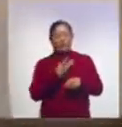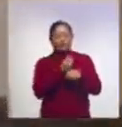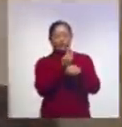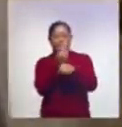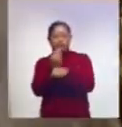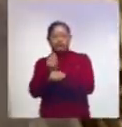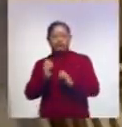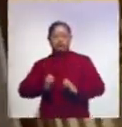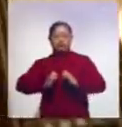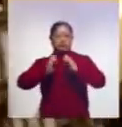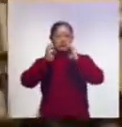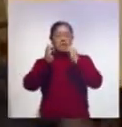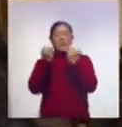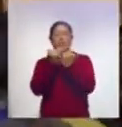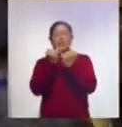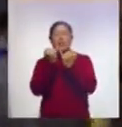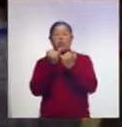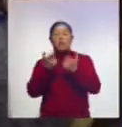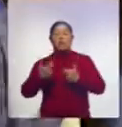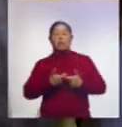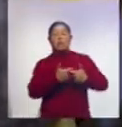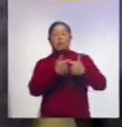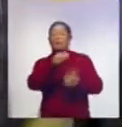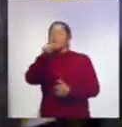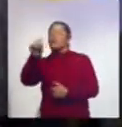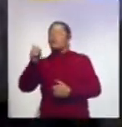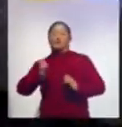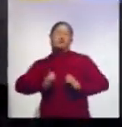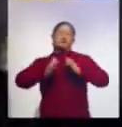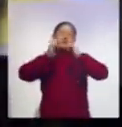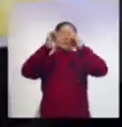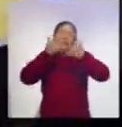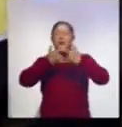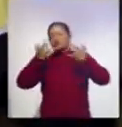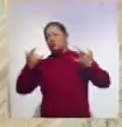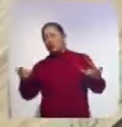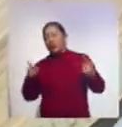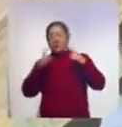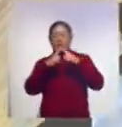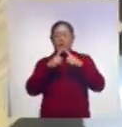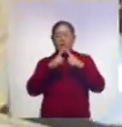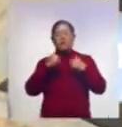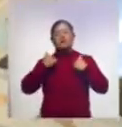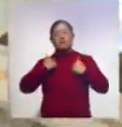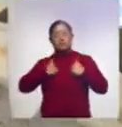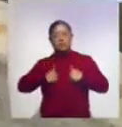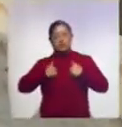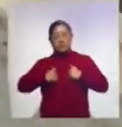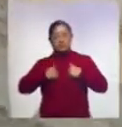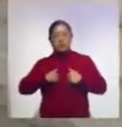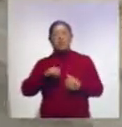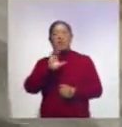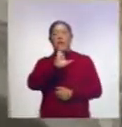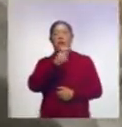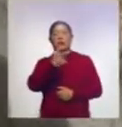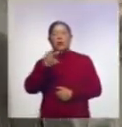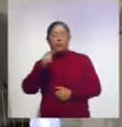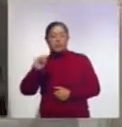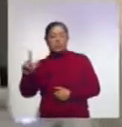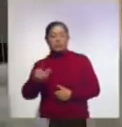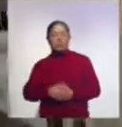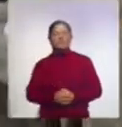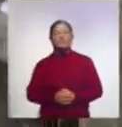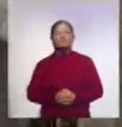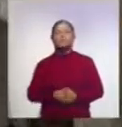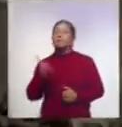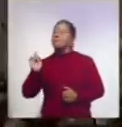recursos se distribuirán también para otros templos y edificios históricos ubicados en los municipios de Chautempan y Cuapiaxtla. Durante el recorrido,